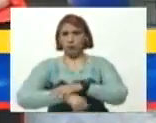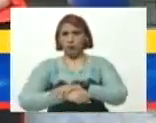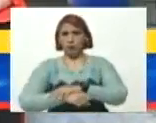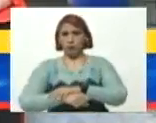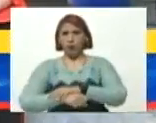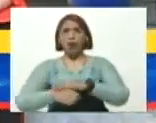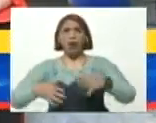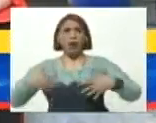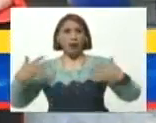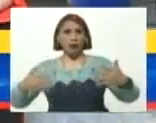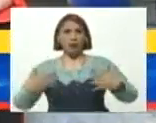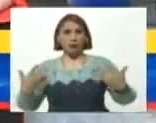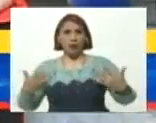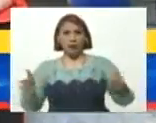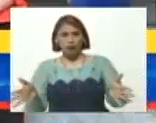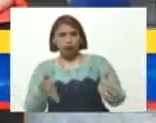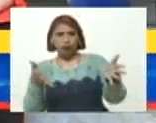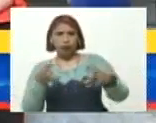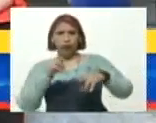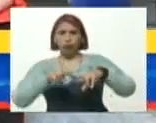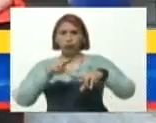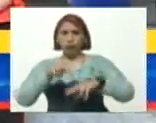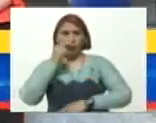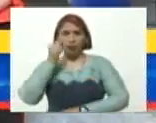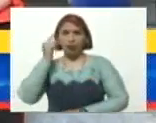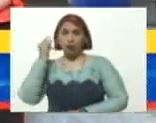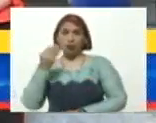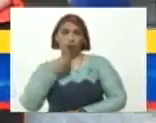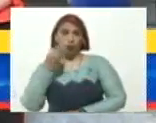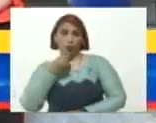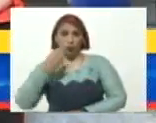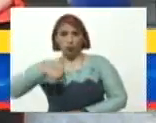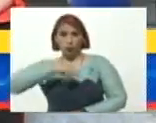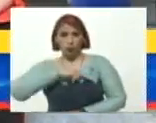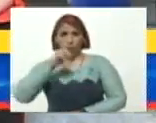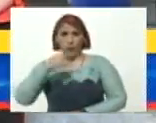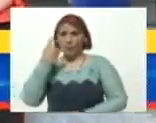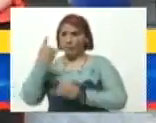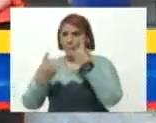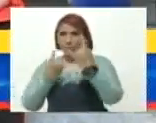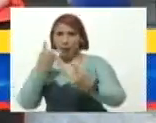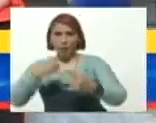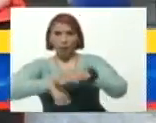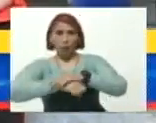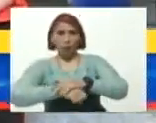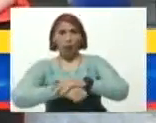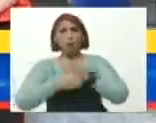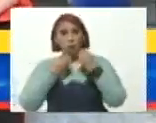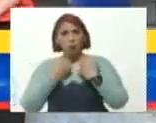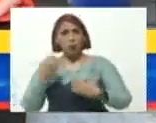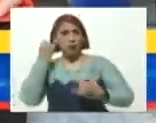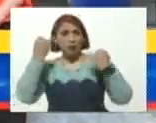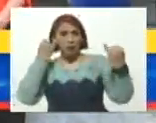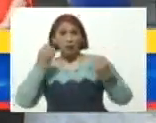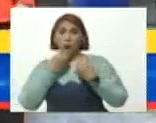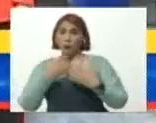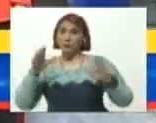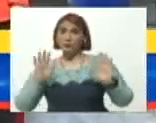alegría y motivación de los niños, niñas, de la juventud y de nosotros los fanáticos. Me parece buena idea.